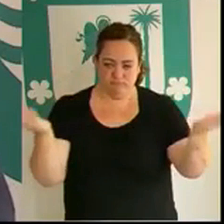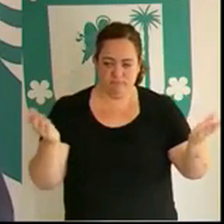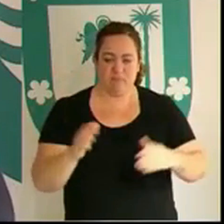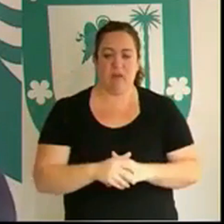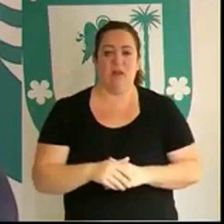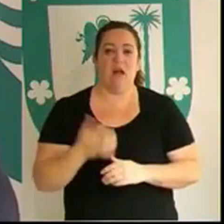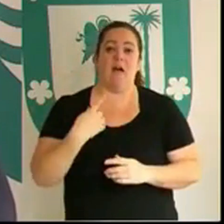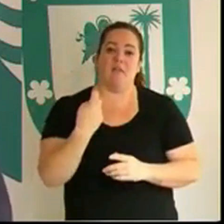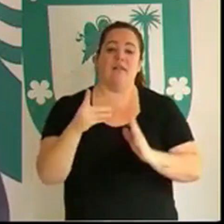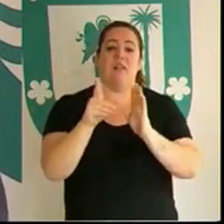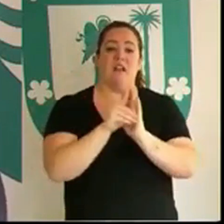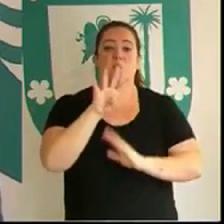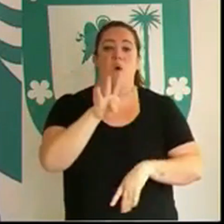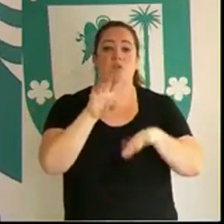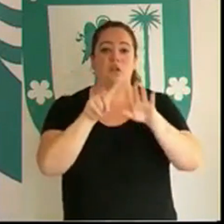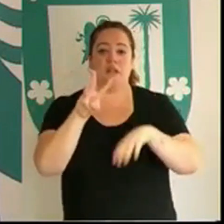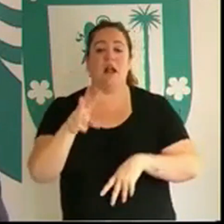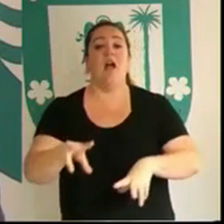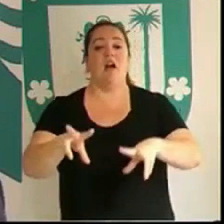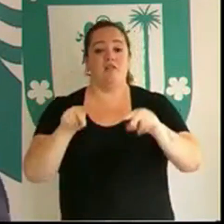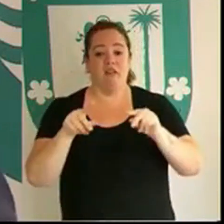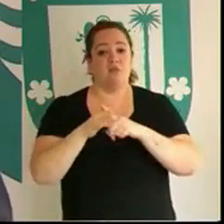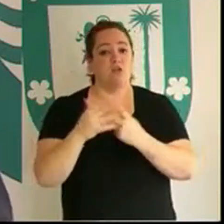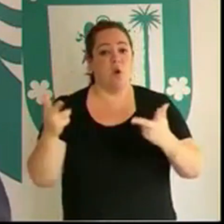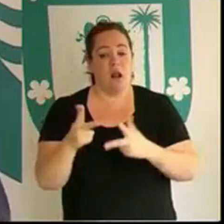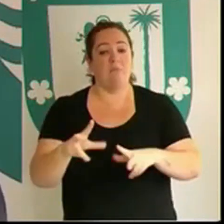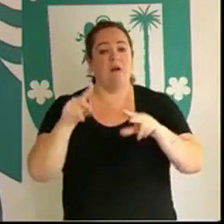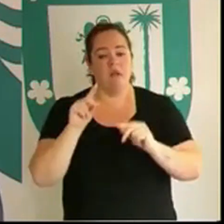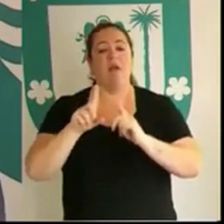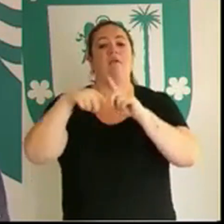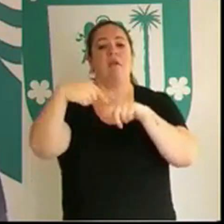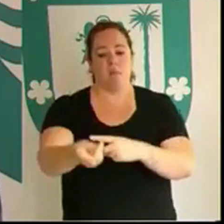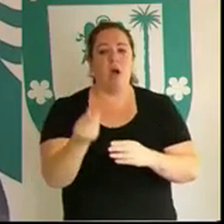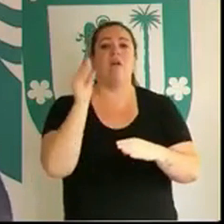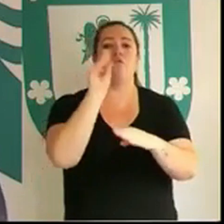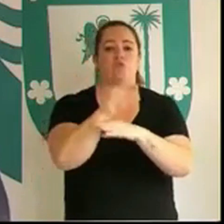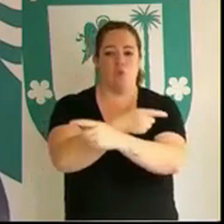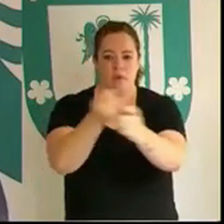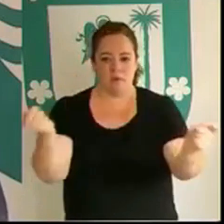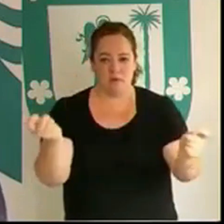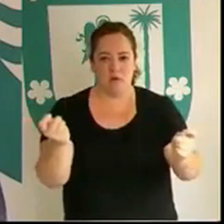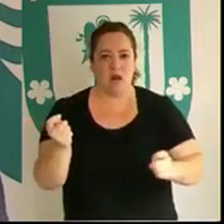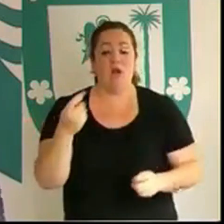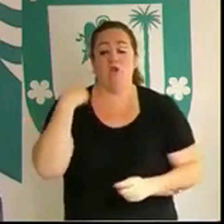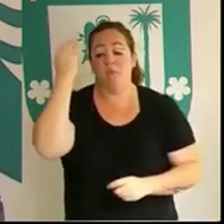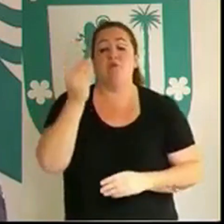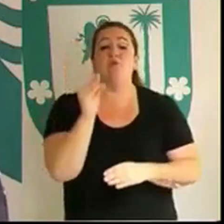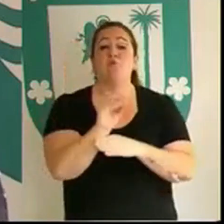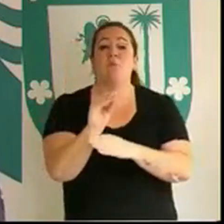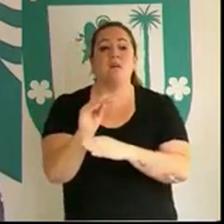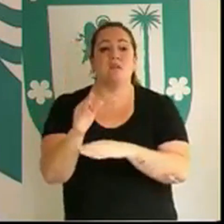decreto 463. Por lo tanto, creo que son unas buenas subvenciones para el sector primario en